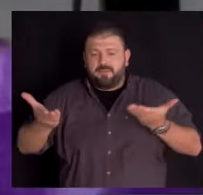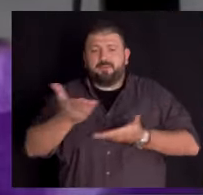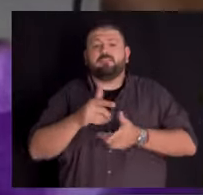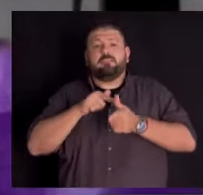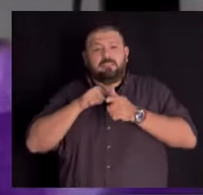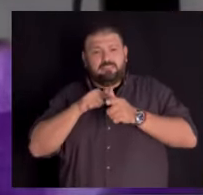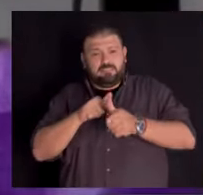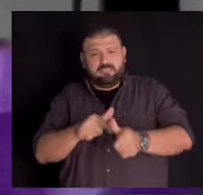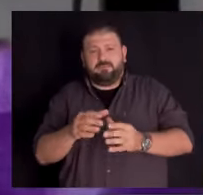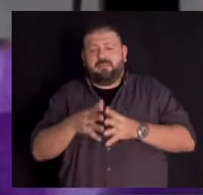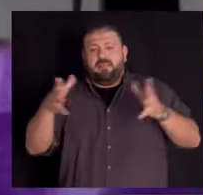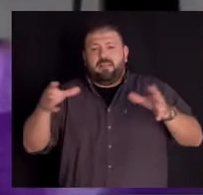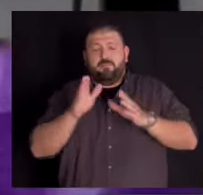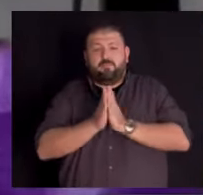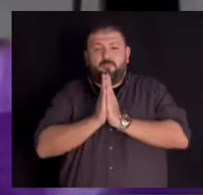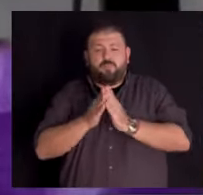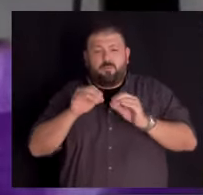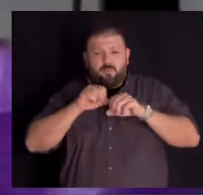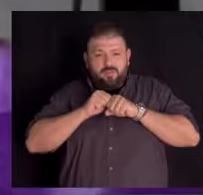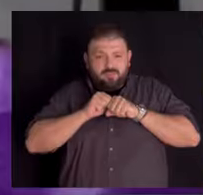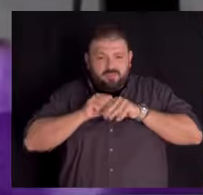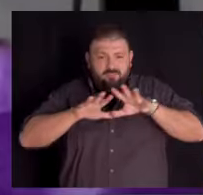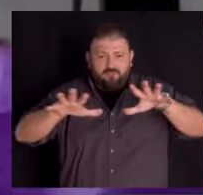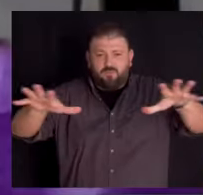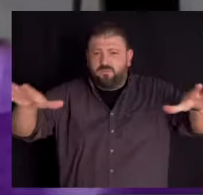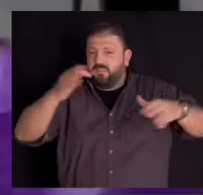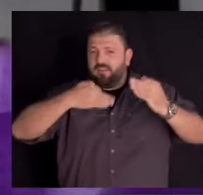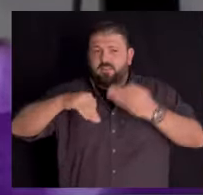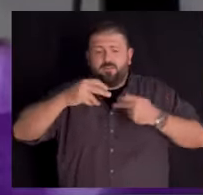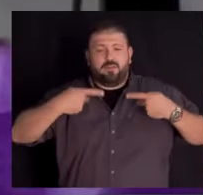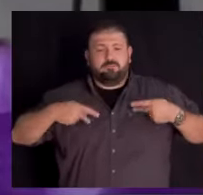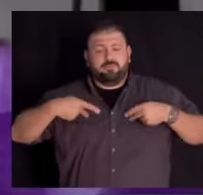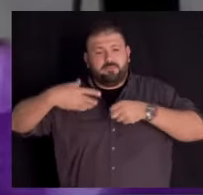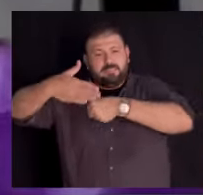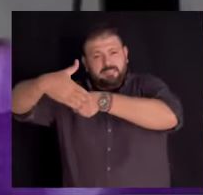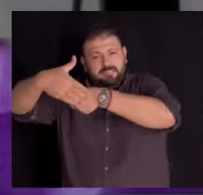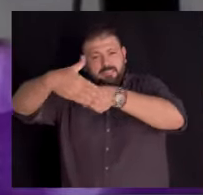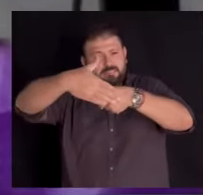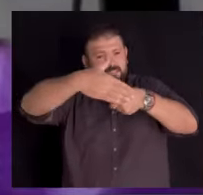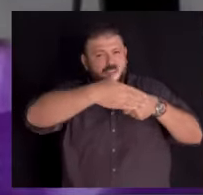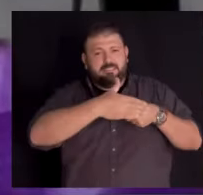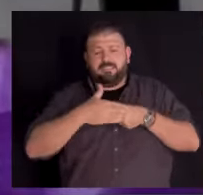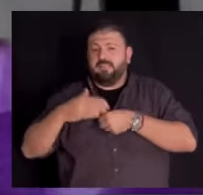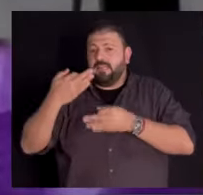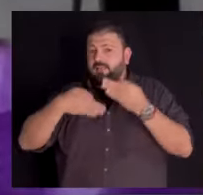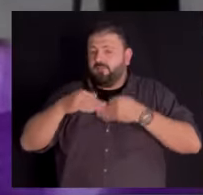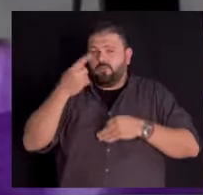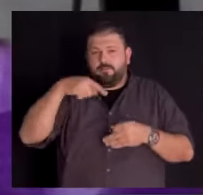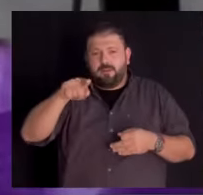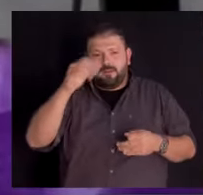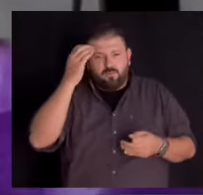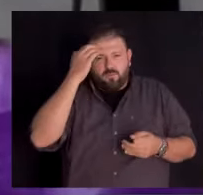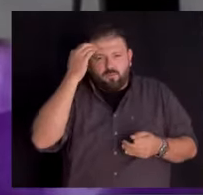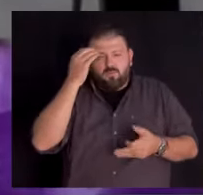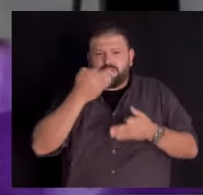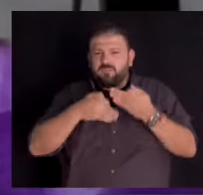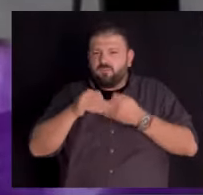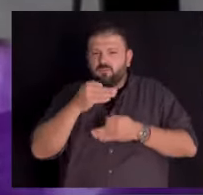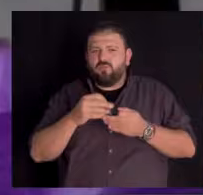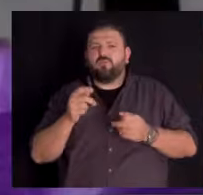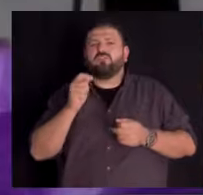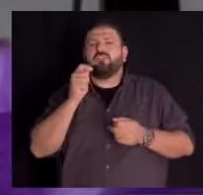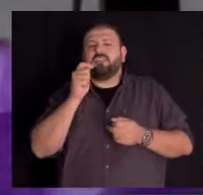Necesitamos difundir esta información y sobre todo, obviamente, que puedas conocer más a detalle sobre los componentes de